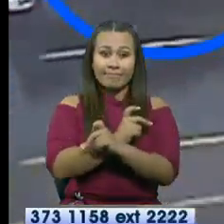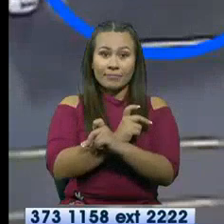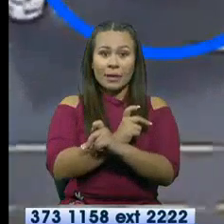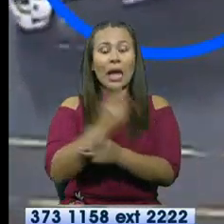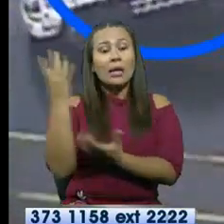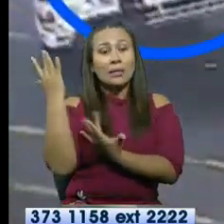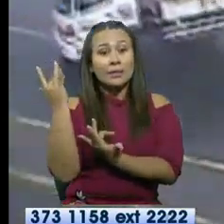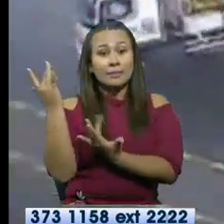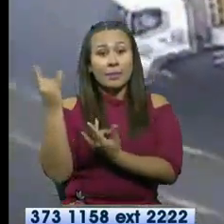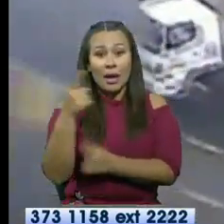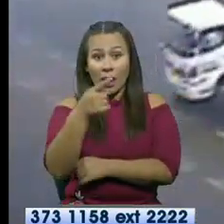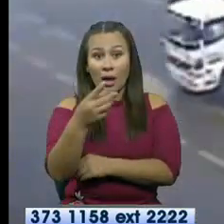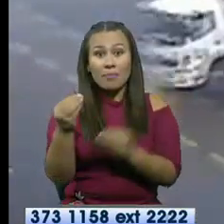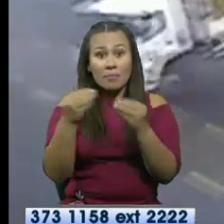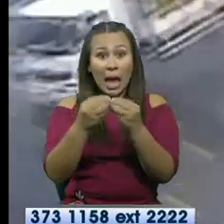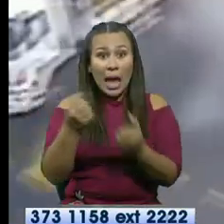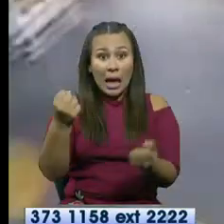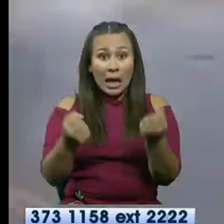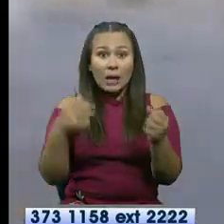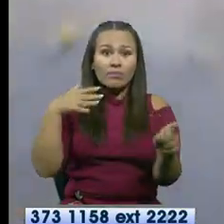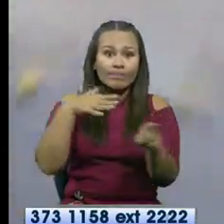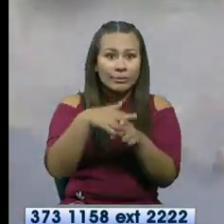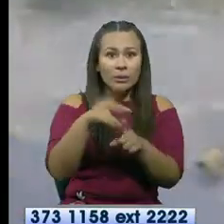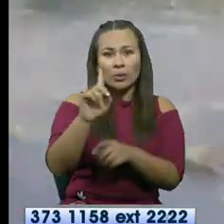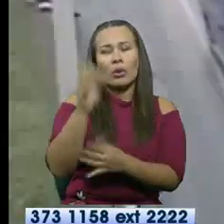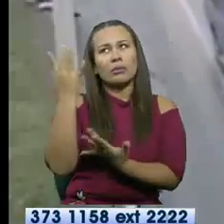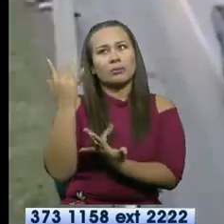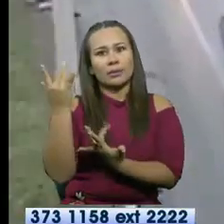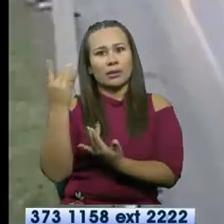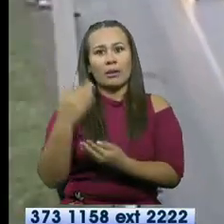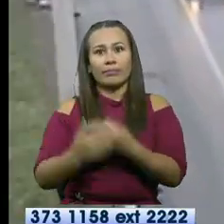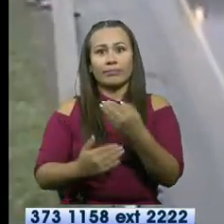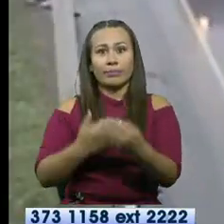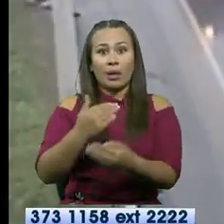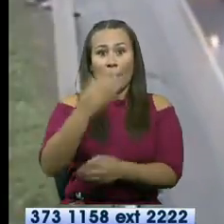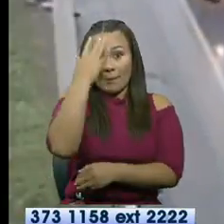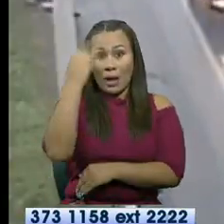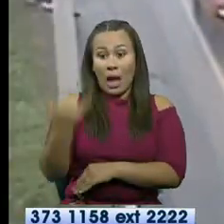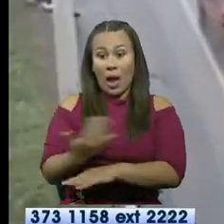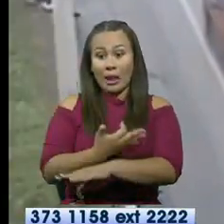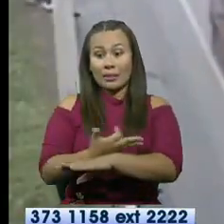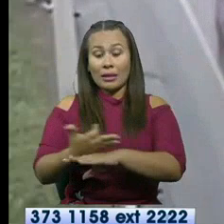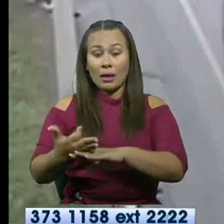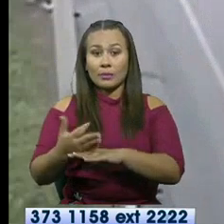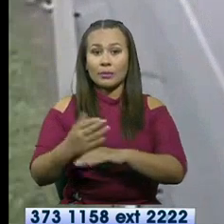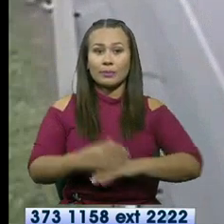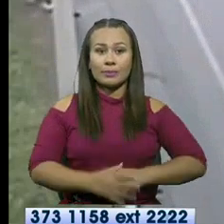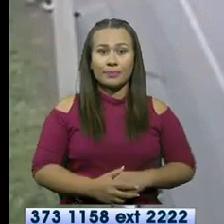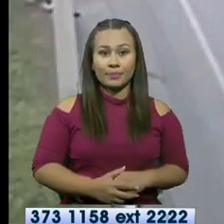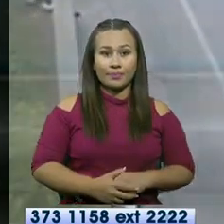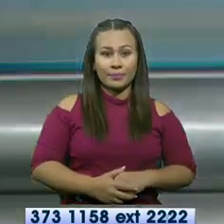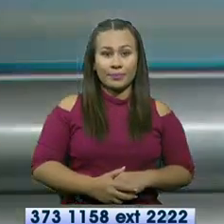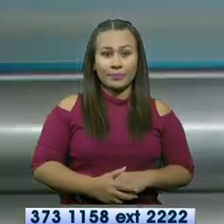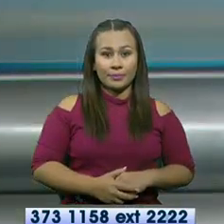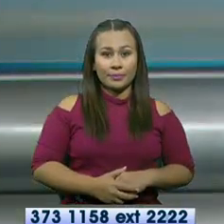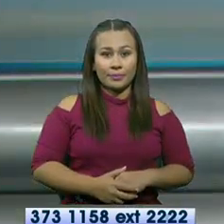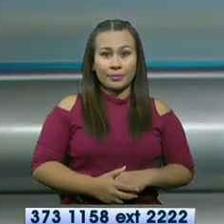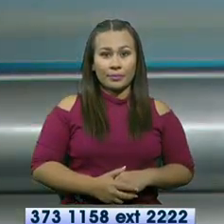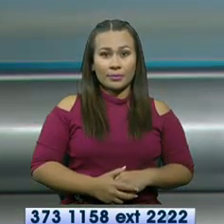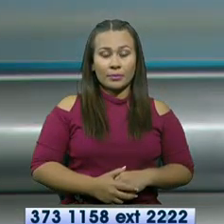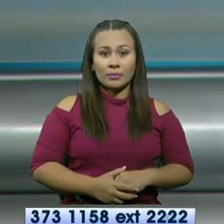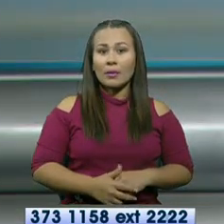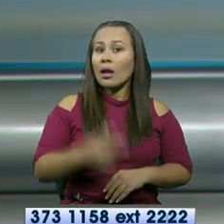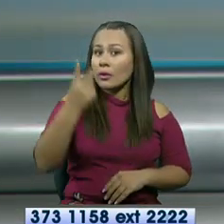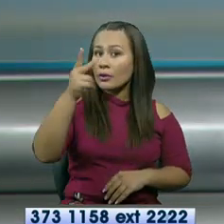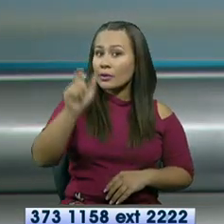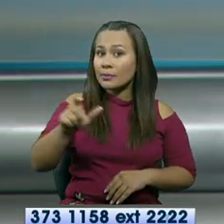Se espera que accidentes como este no vuelvan a ocurrir, sobre todo en este tiempo, informó Julio César Saona.